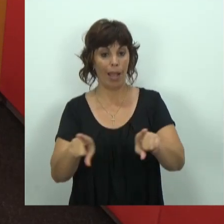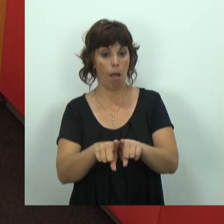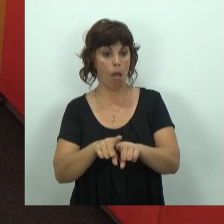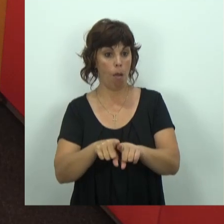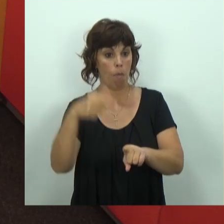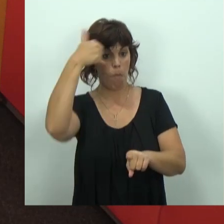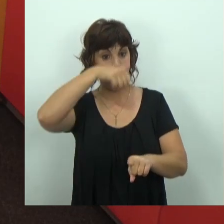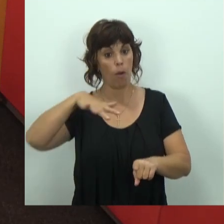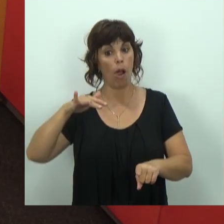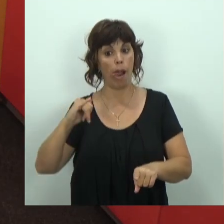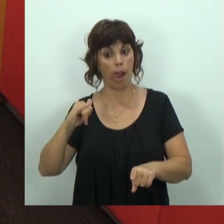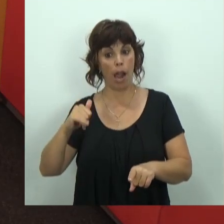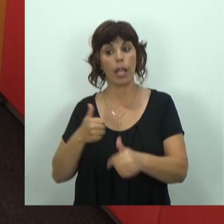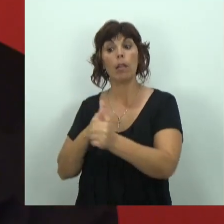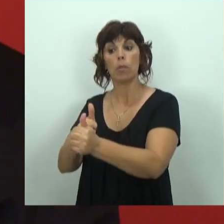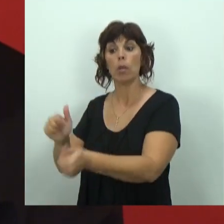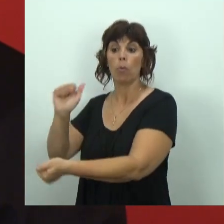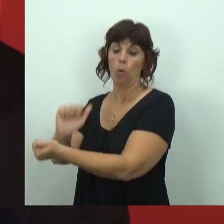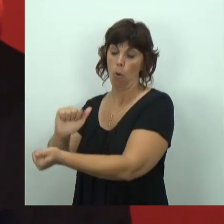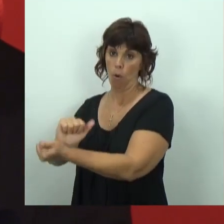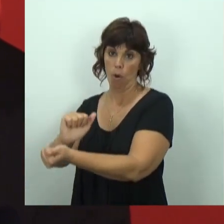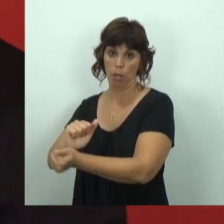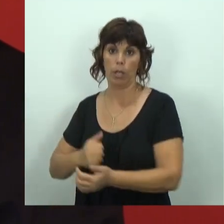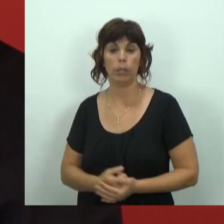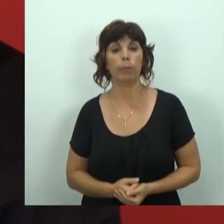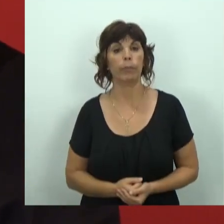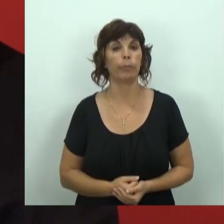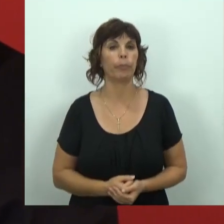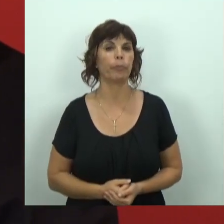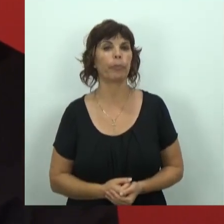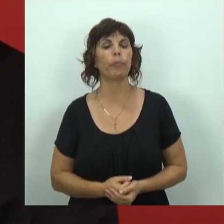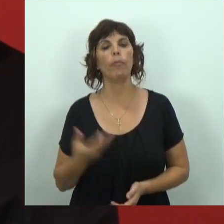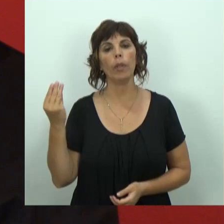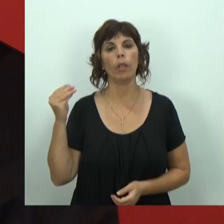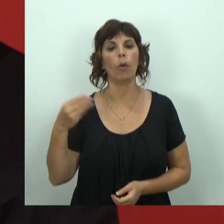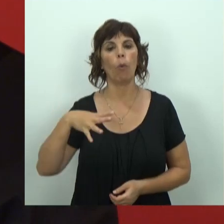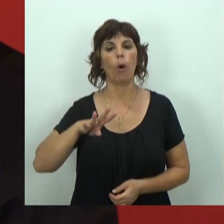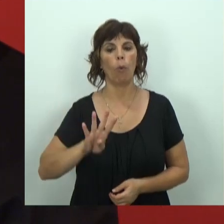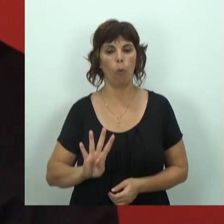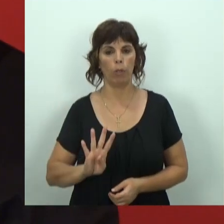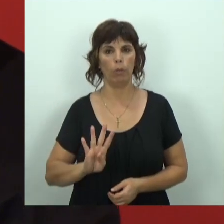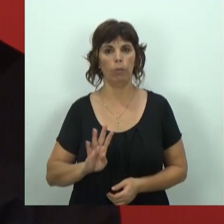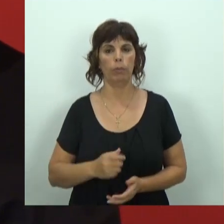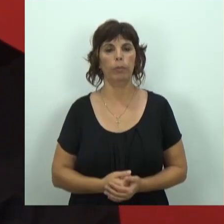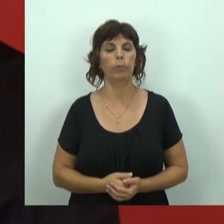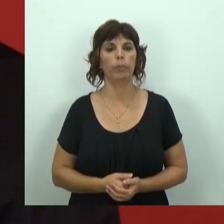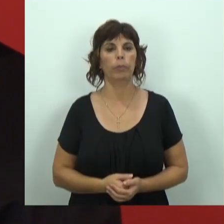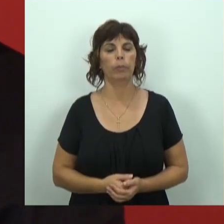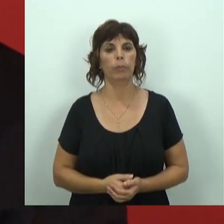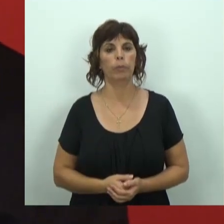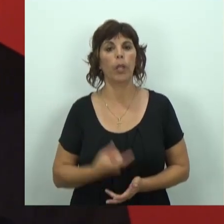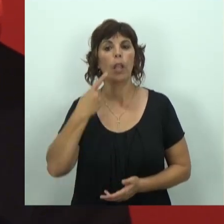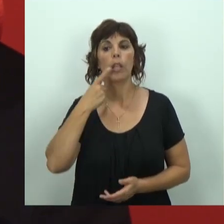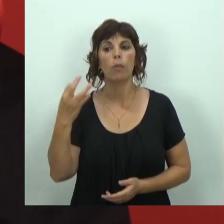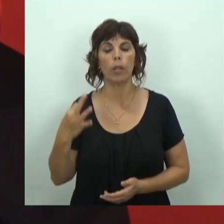podemos ver, capítulo 5, Mateo 4, pero también en Juan capítulo 1, Andrés fue el que